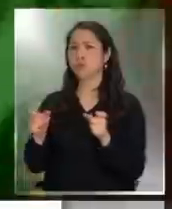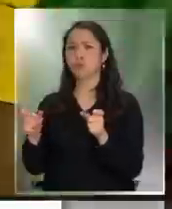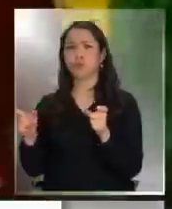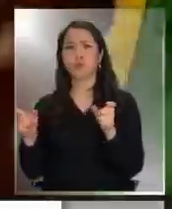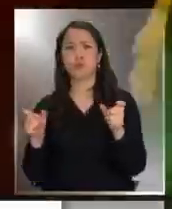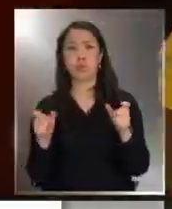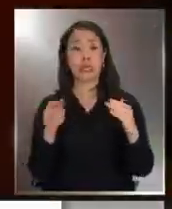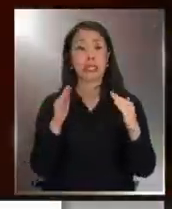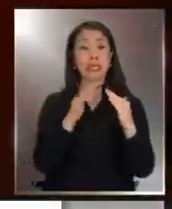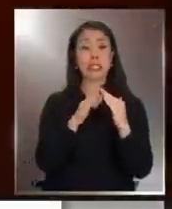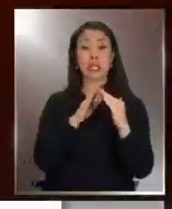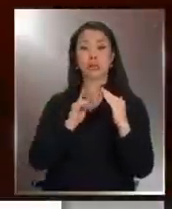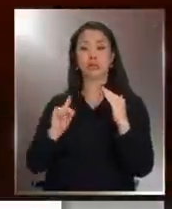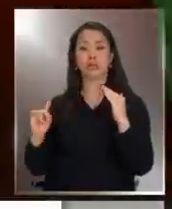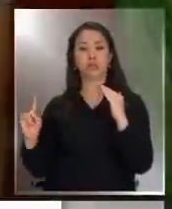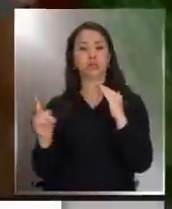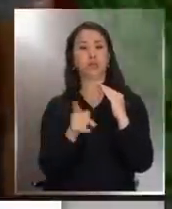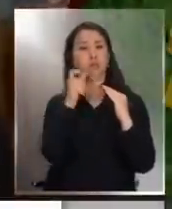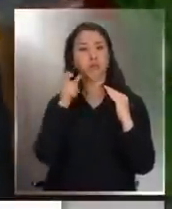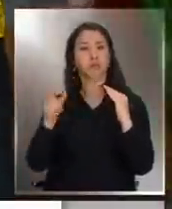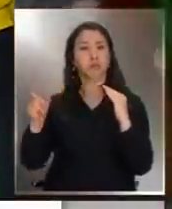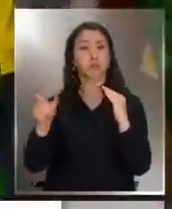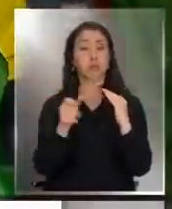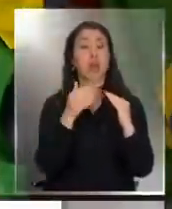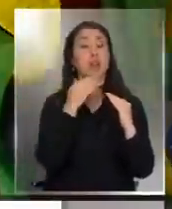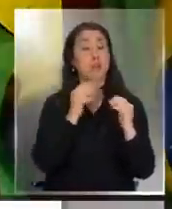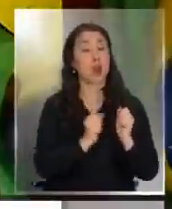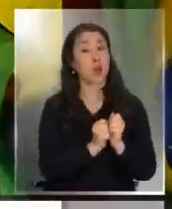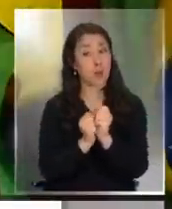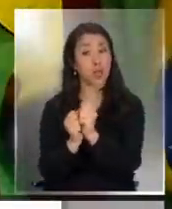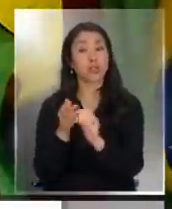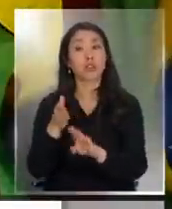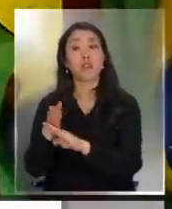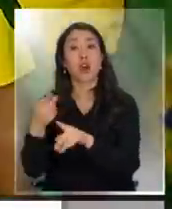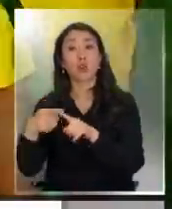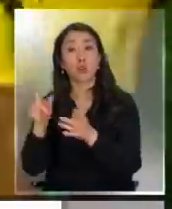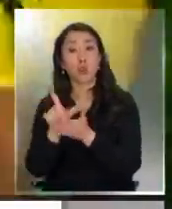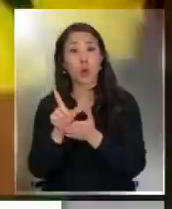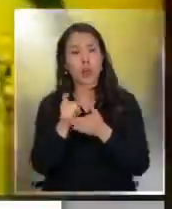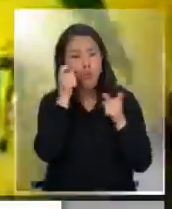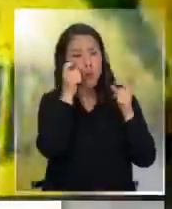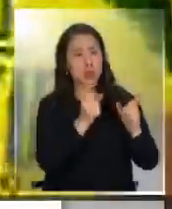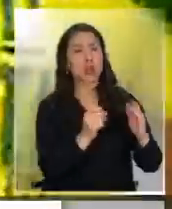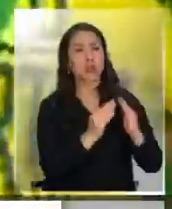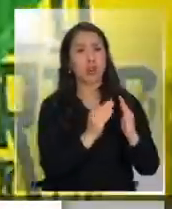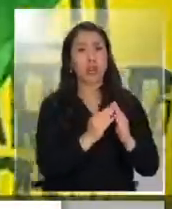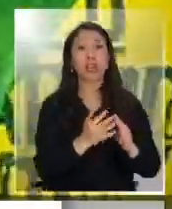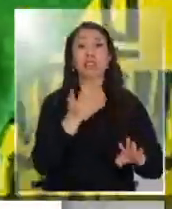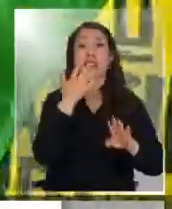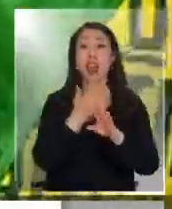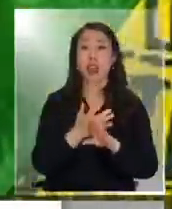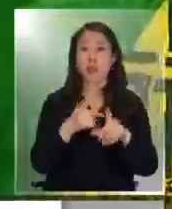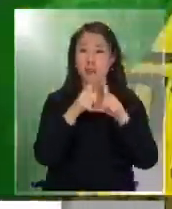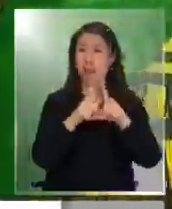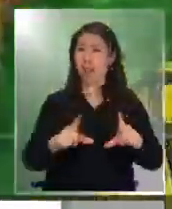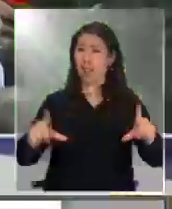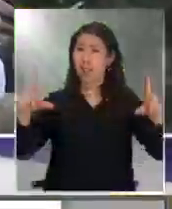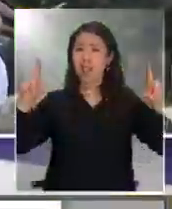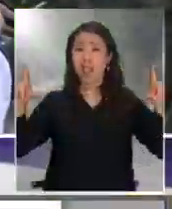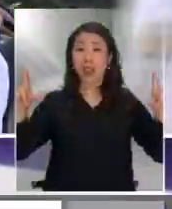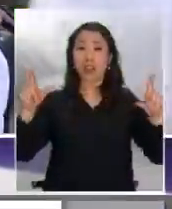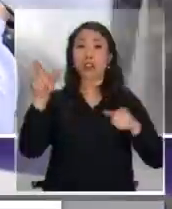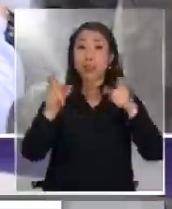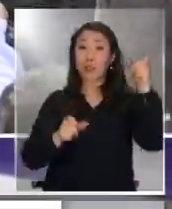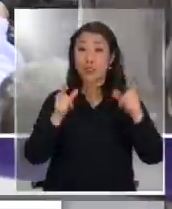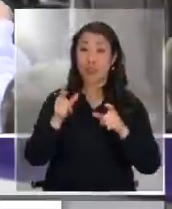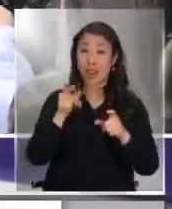torno a él para cualquier tipo de traslado y también vigilando su residencia. Se instaló una pantalla gigante donde los adherentes que